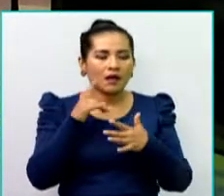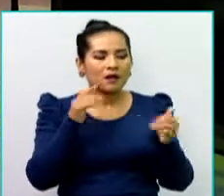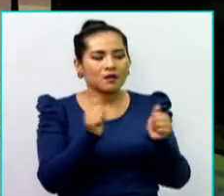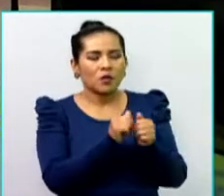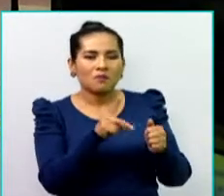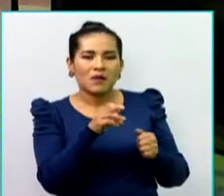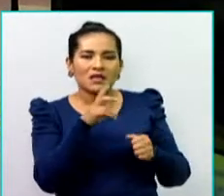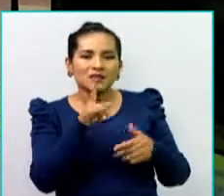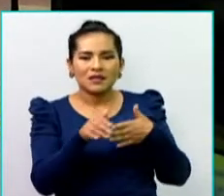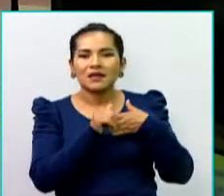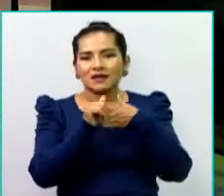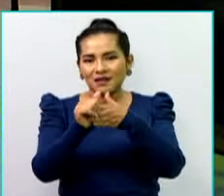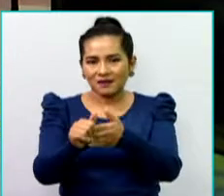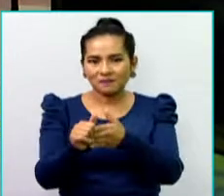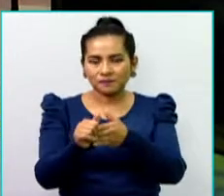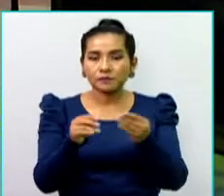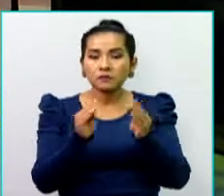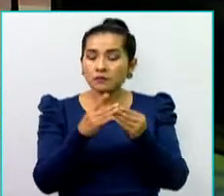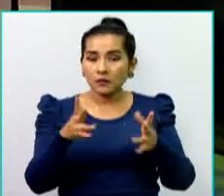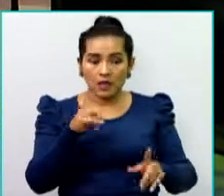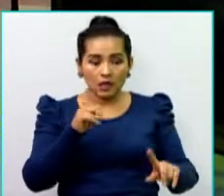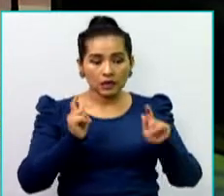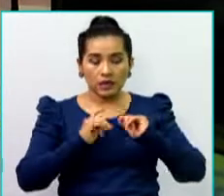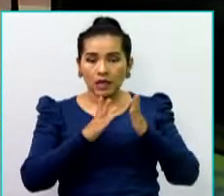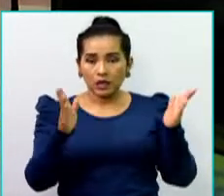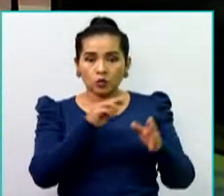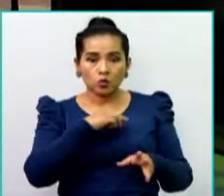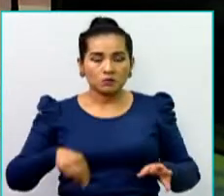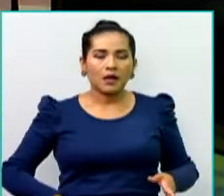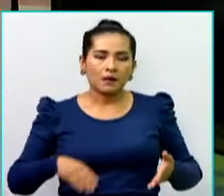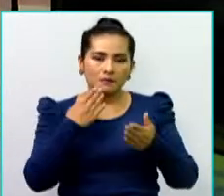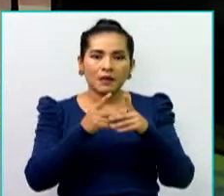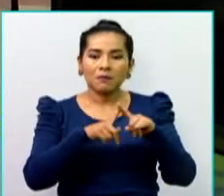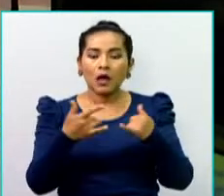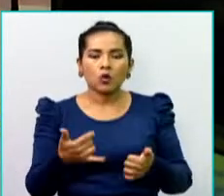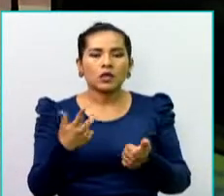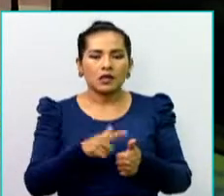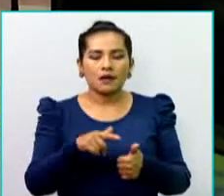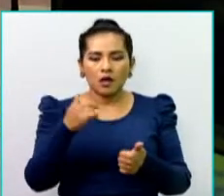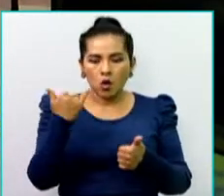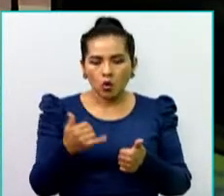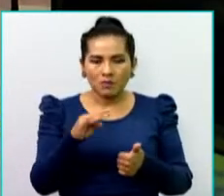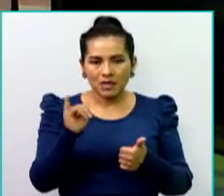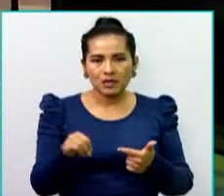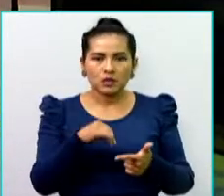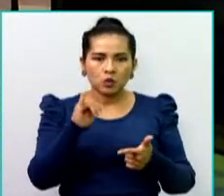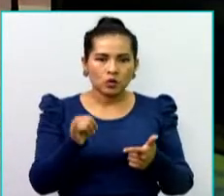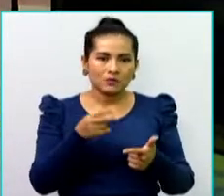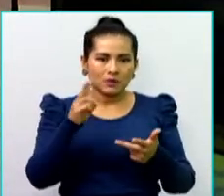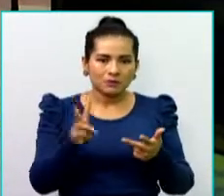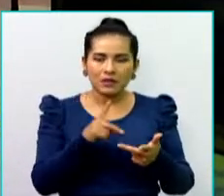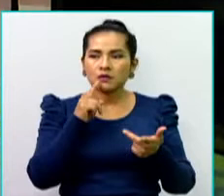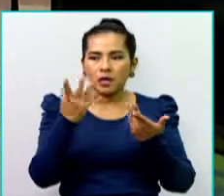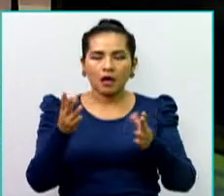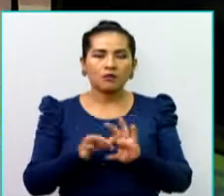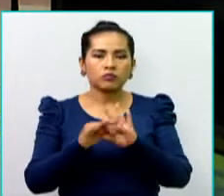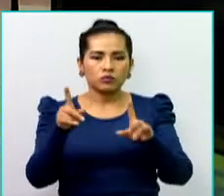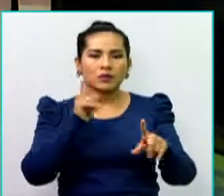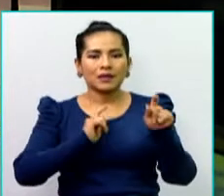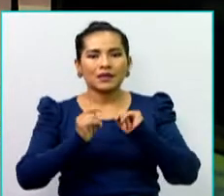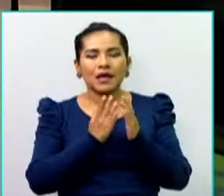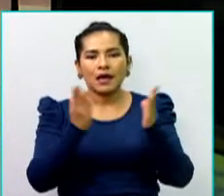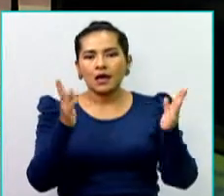sí, evidentemente les ha ido muy bien en el Teatro Municipal y tienen función hoy, mañana y pasado en el Teatro Nuna. Así que vayan, que la van a pasar